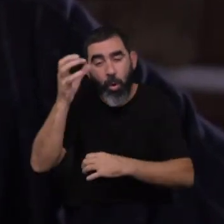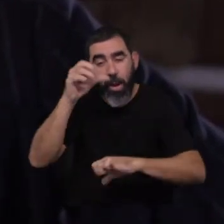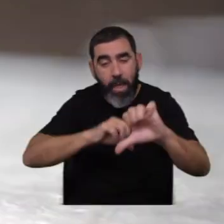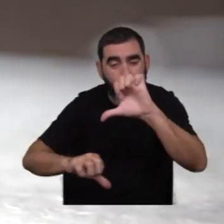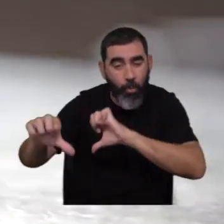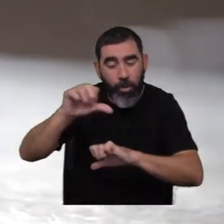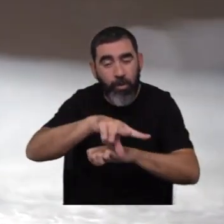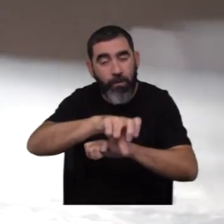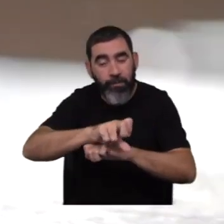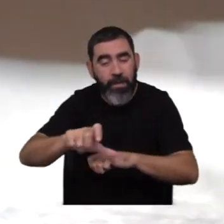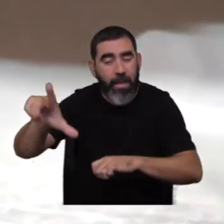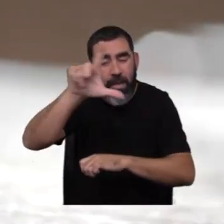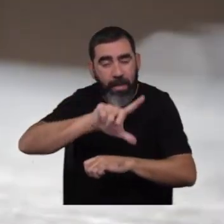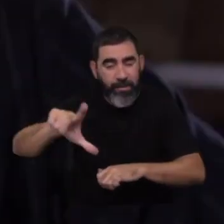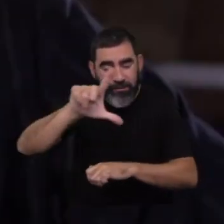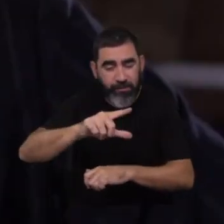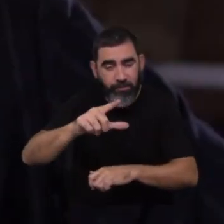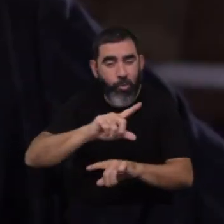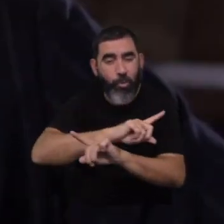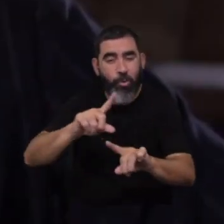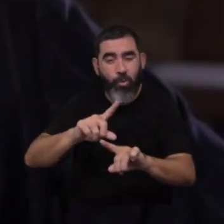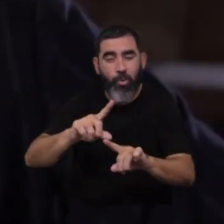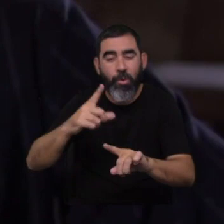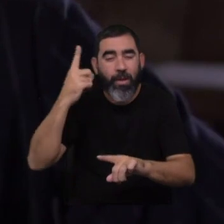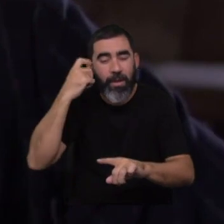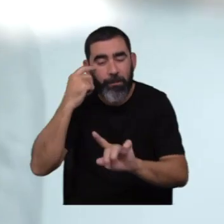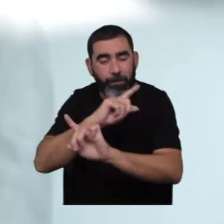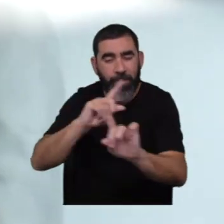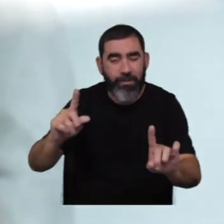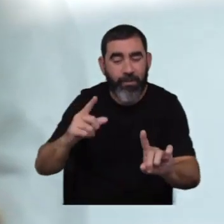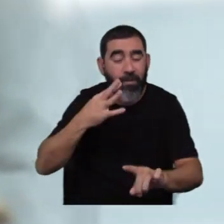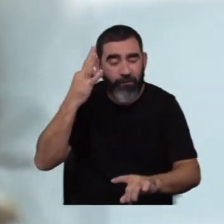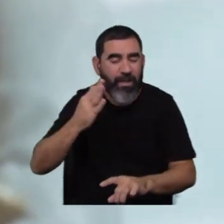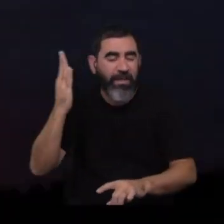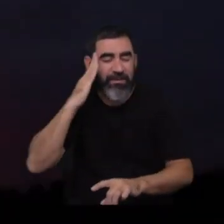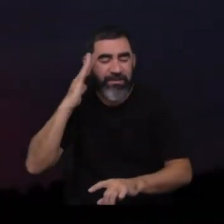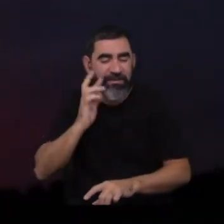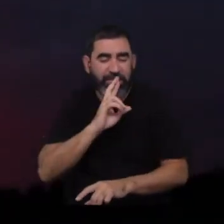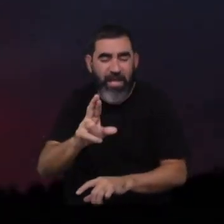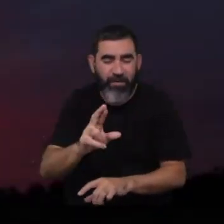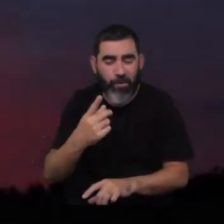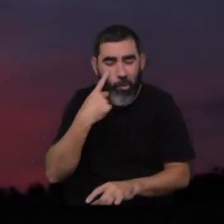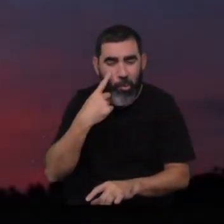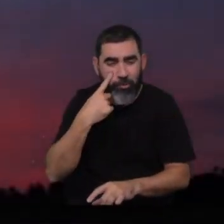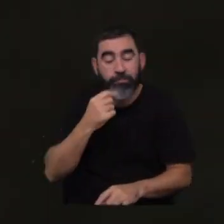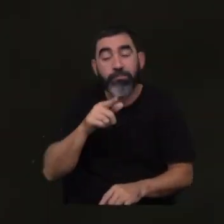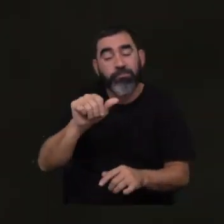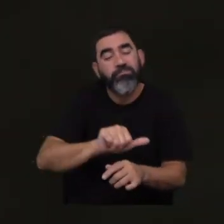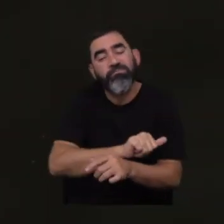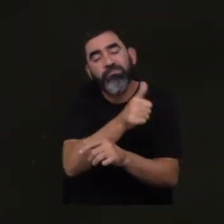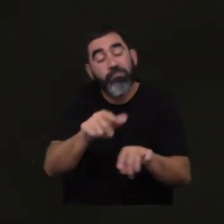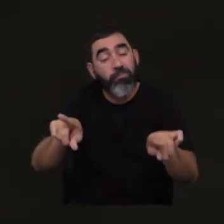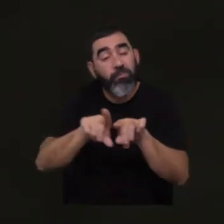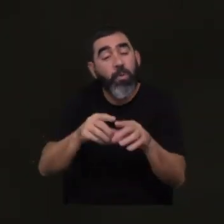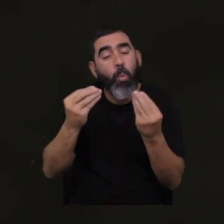física secundaria o de química no son muchos experimentos, porque en verdad ya sabemos lo que da. La lógica que él siguió fue la lógica de